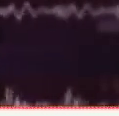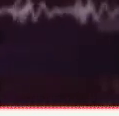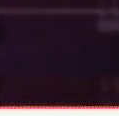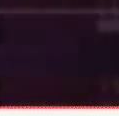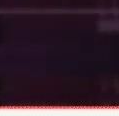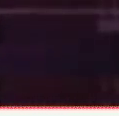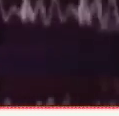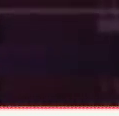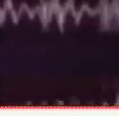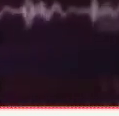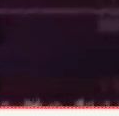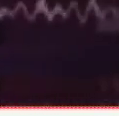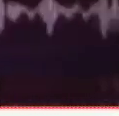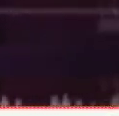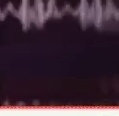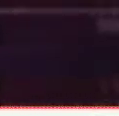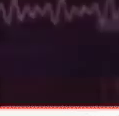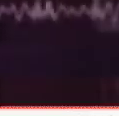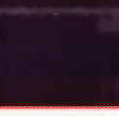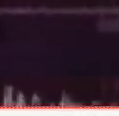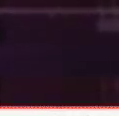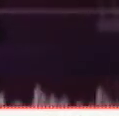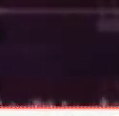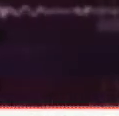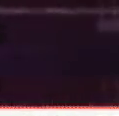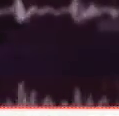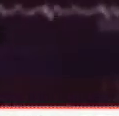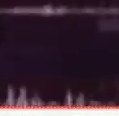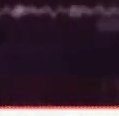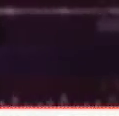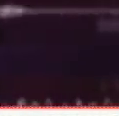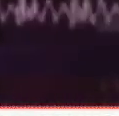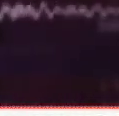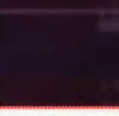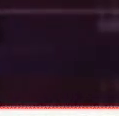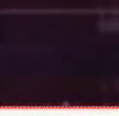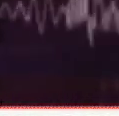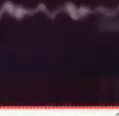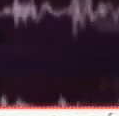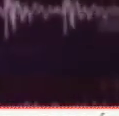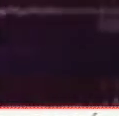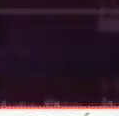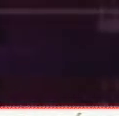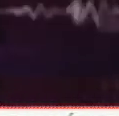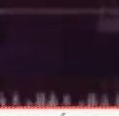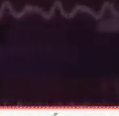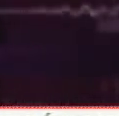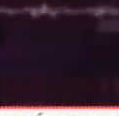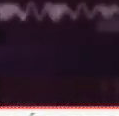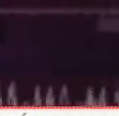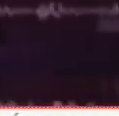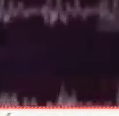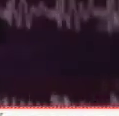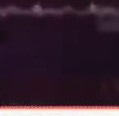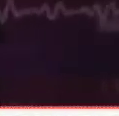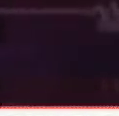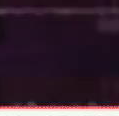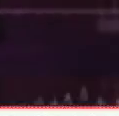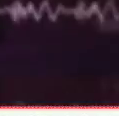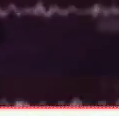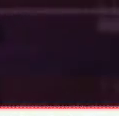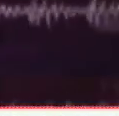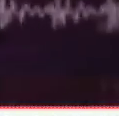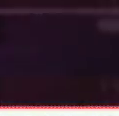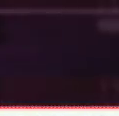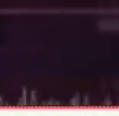entender, el presidente Guaidó no solamente tendrá este incidente que está pasando, como usted